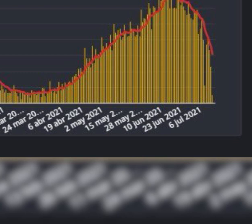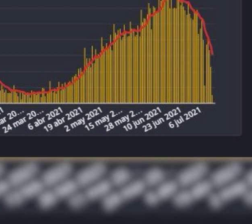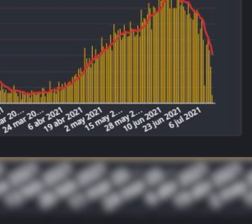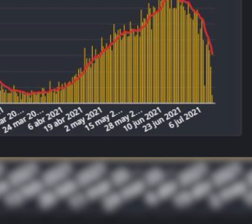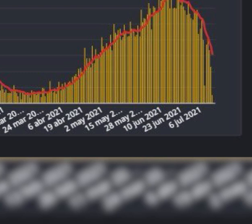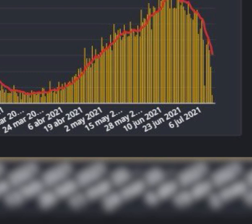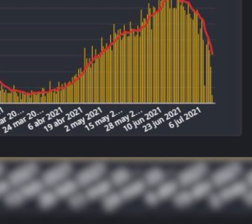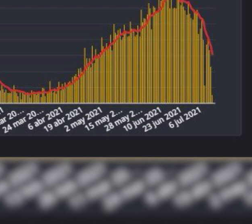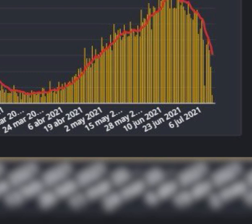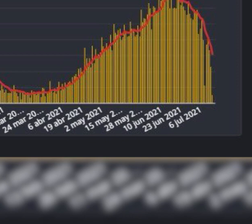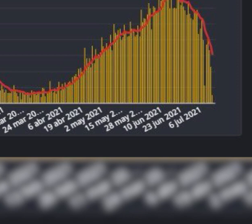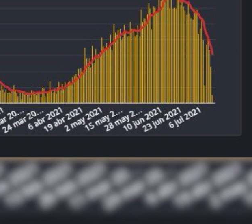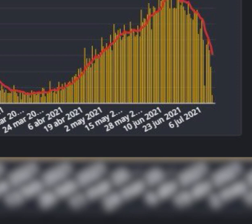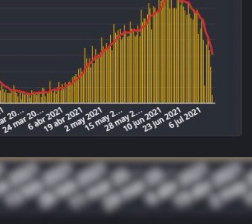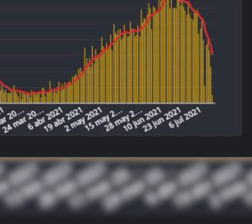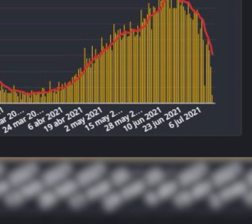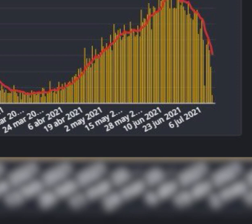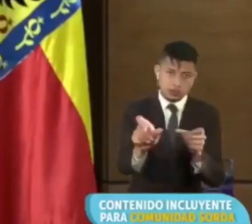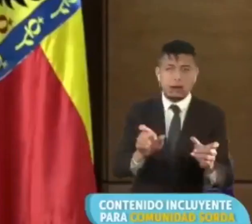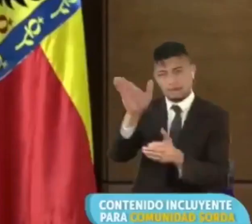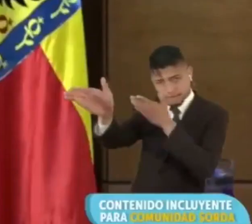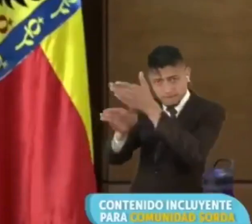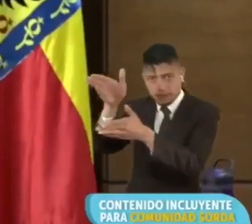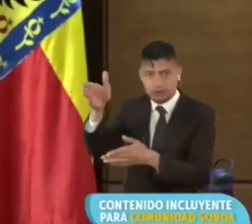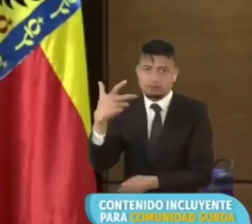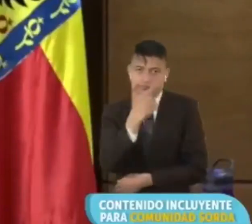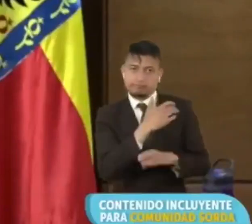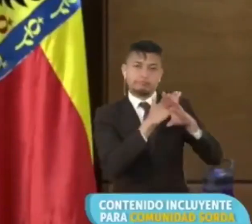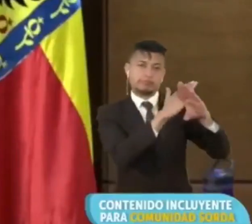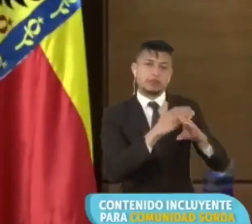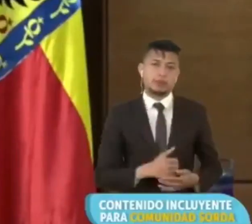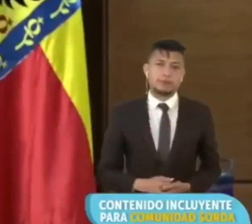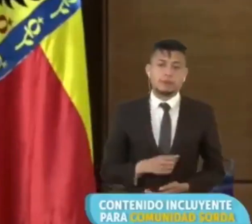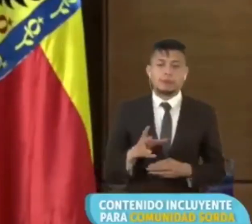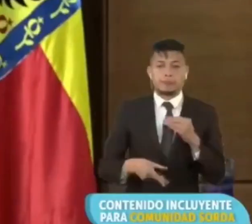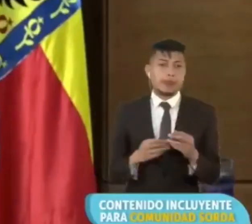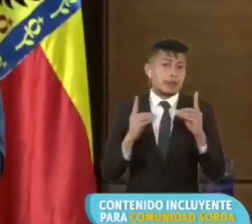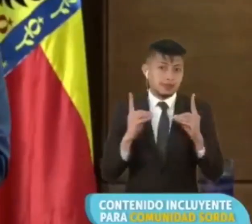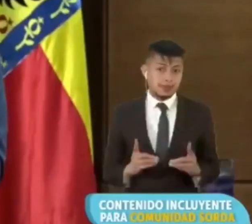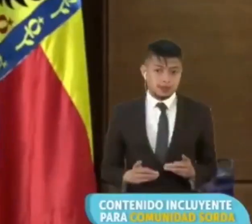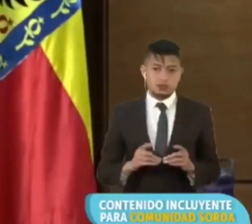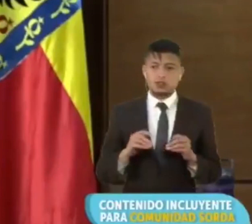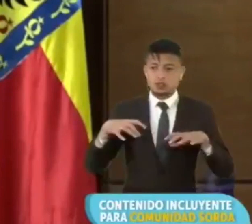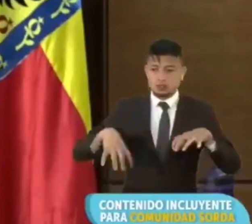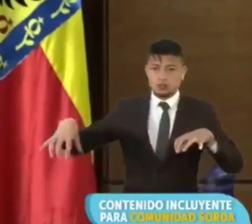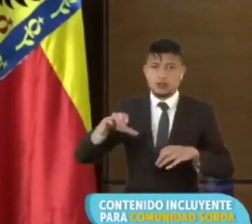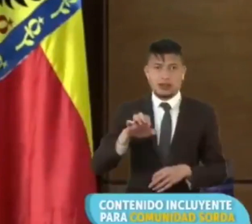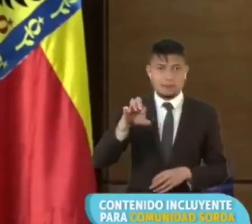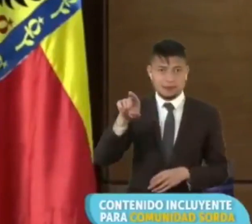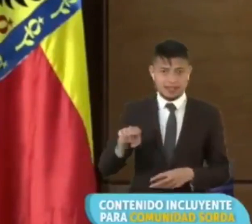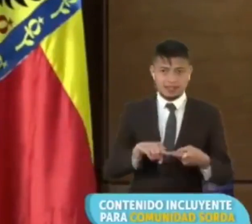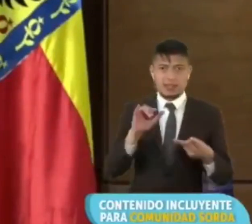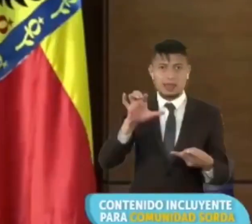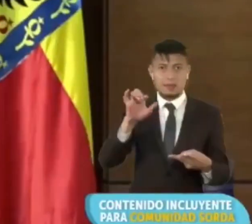de vacunación en el momento indicado. La mandataria alertó sobre la variante Delta, advirtiendo que ya debe encontrarse en